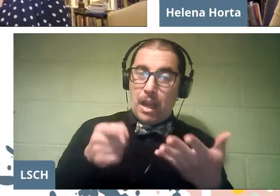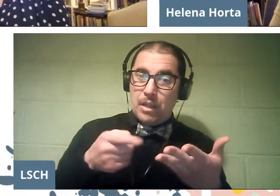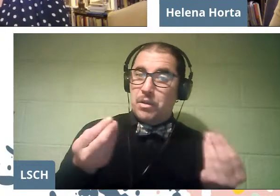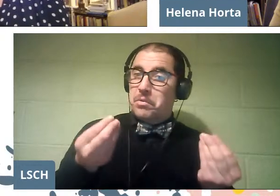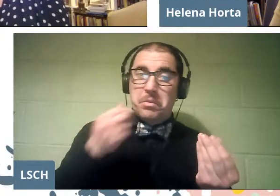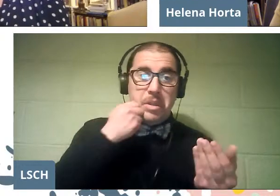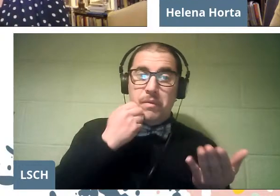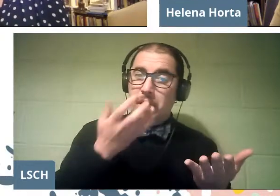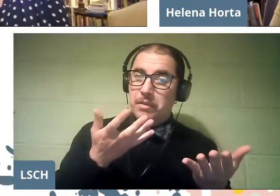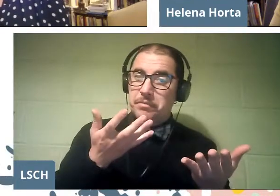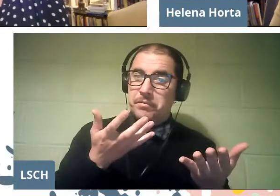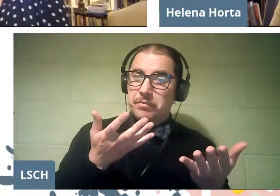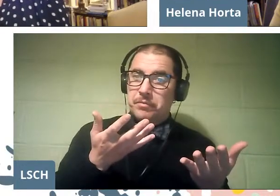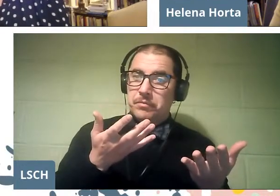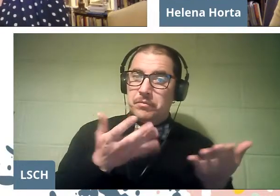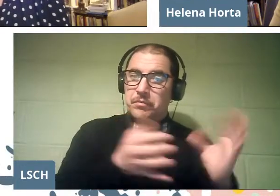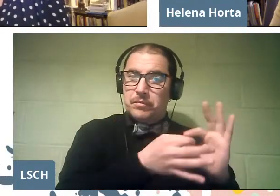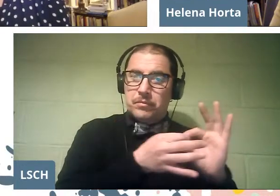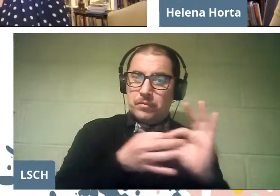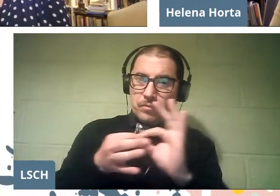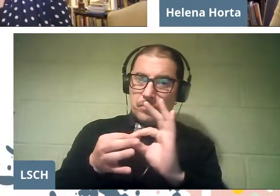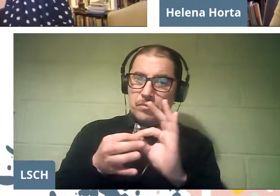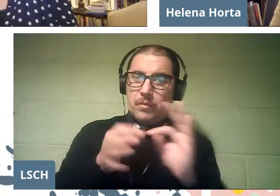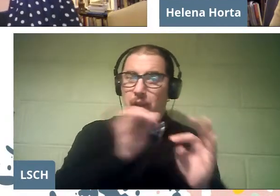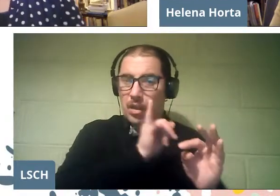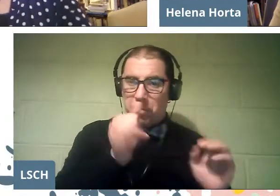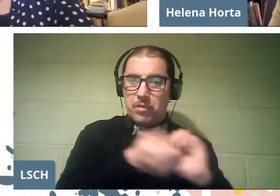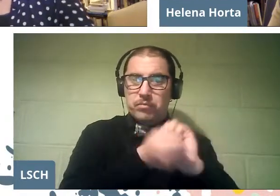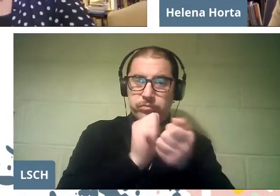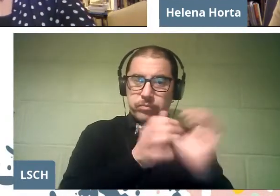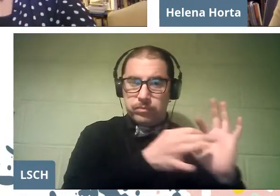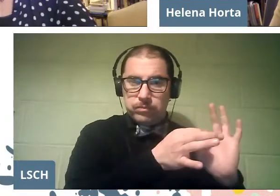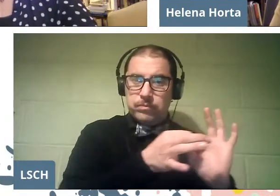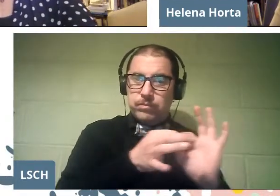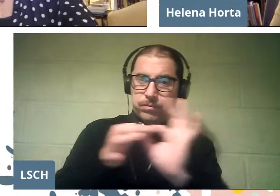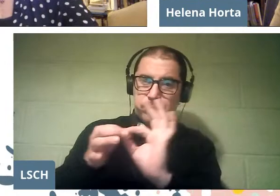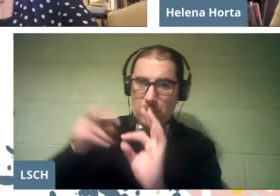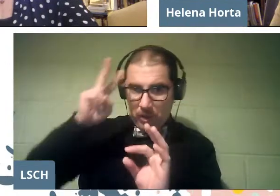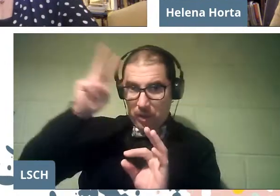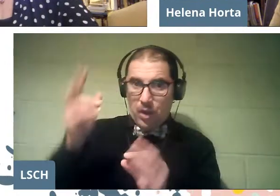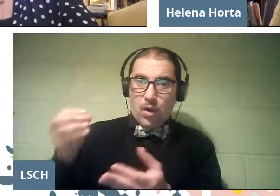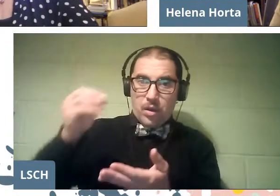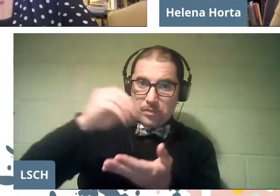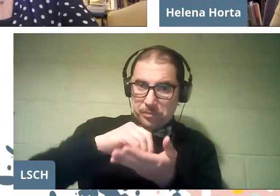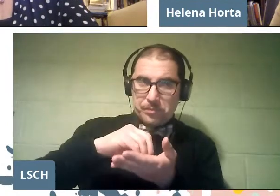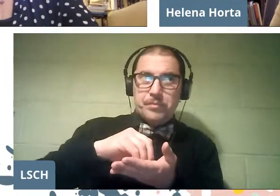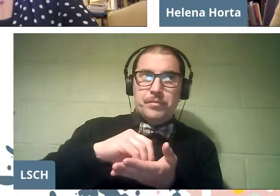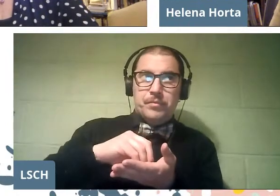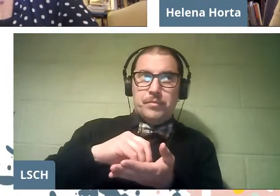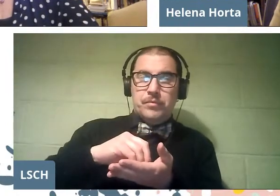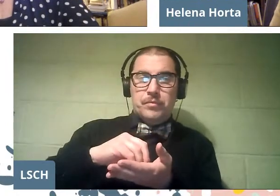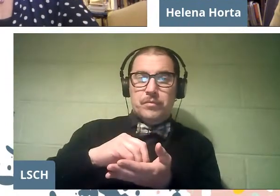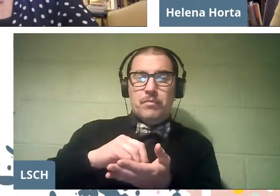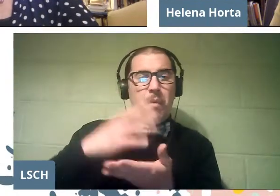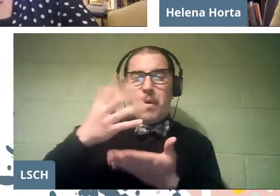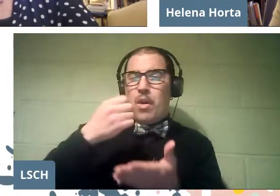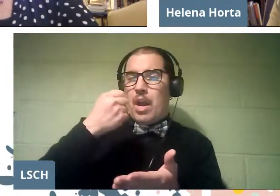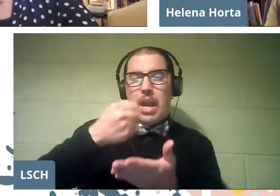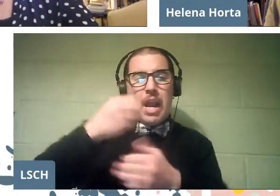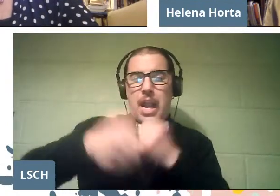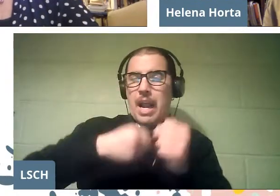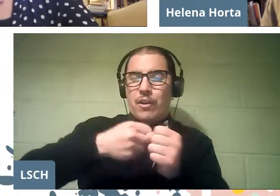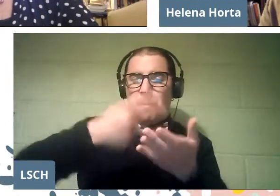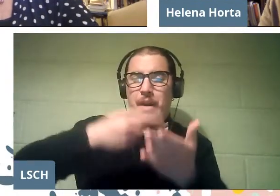transforma con todas las transformaciones que incorporan los incas más tarde, a partir del 1470